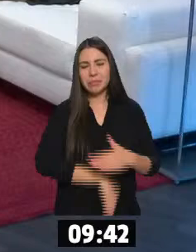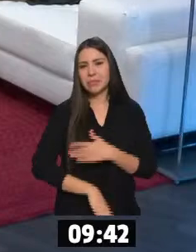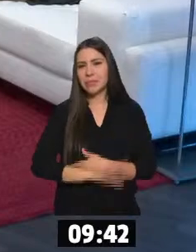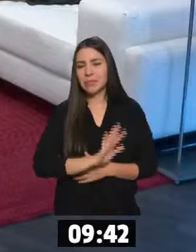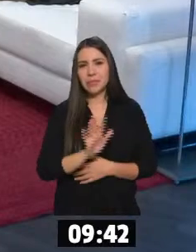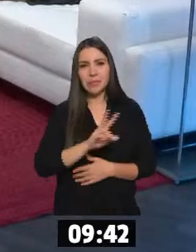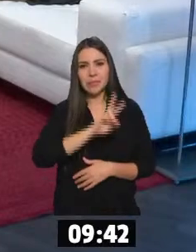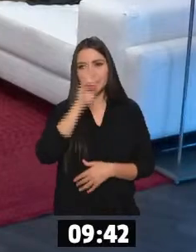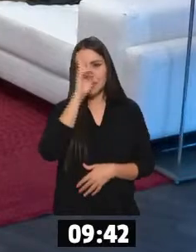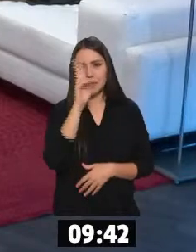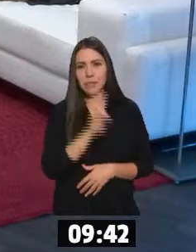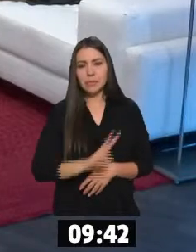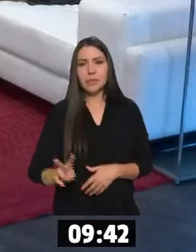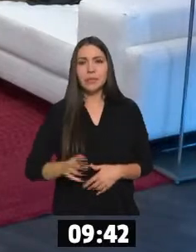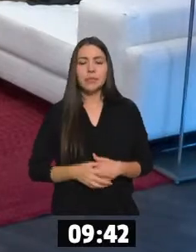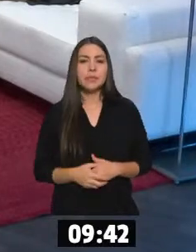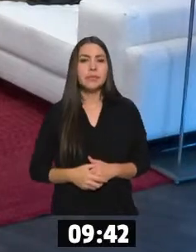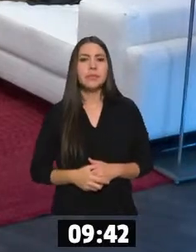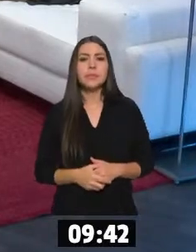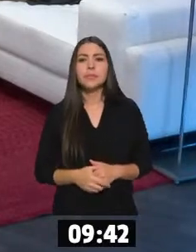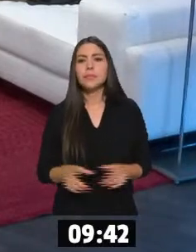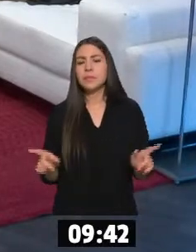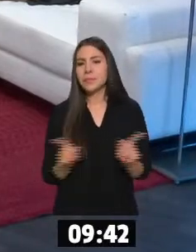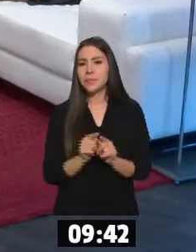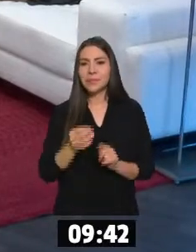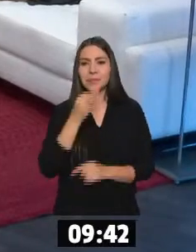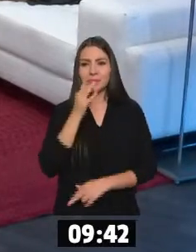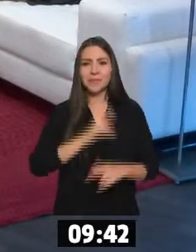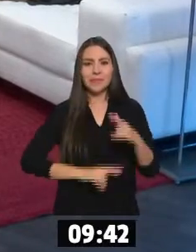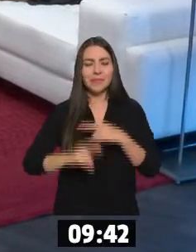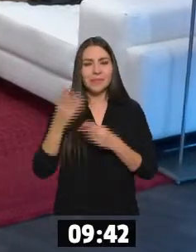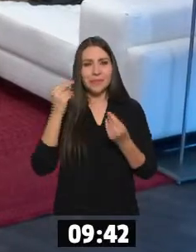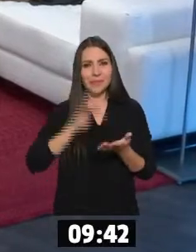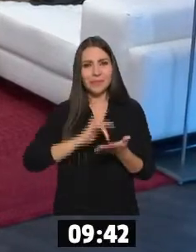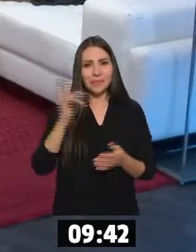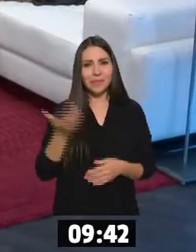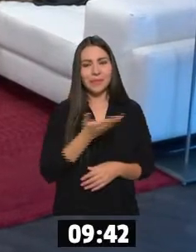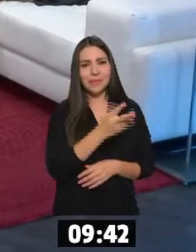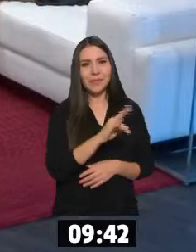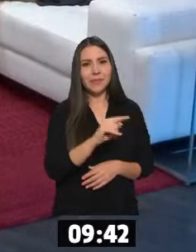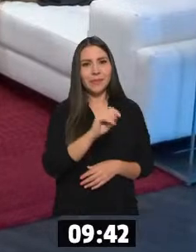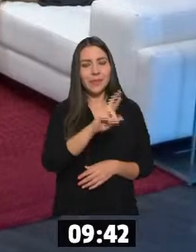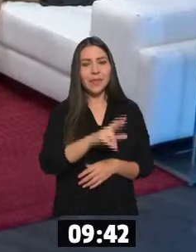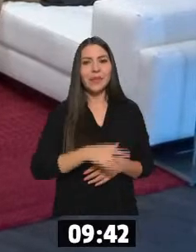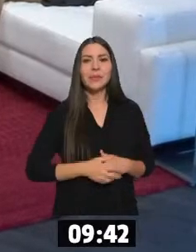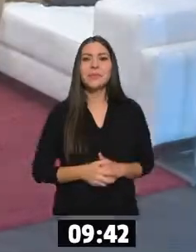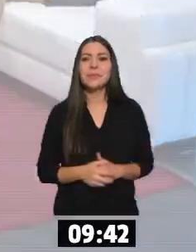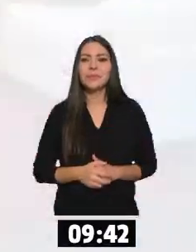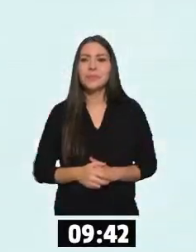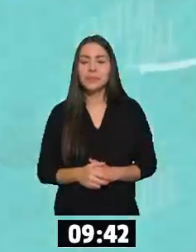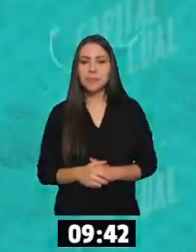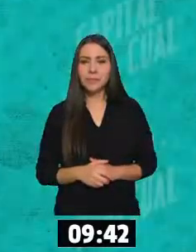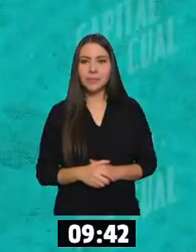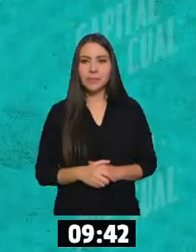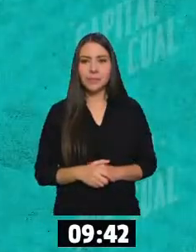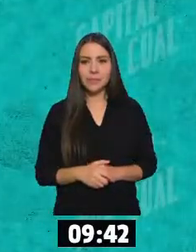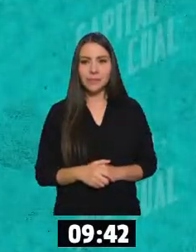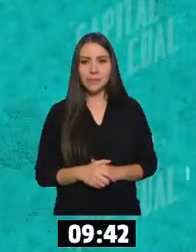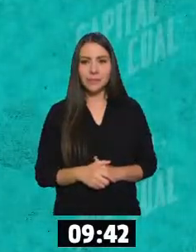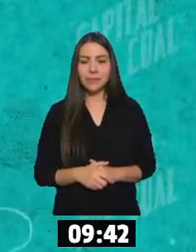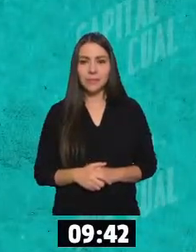PRI. Yo mejor me sumo, como decía el padrecito. Sí, vámonos, ¿no? Se echaba el vino de muchas gracias, mi querido Víctor Ronquillo. Vámonos, y ahorita